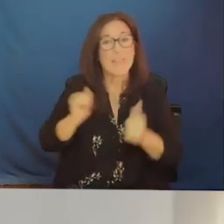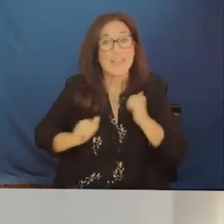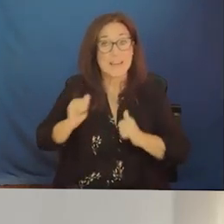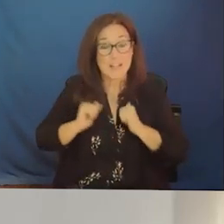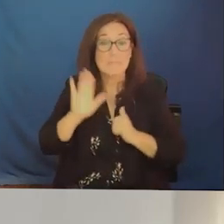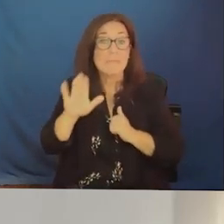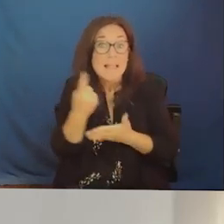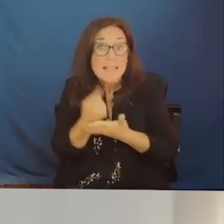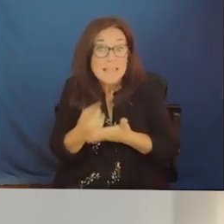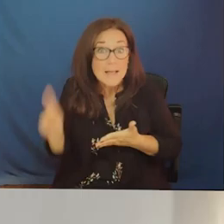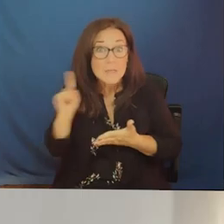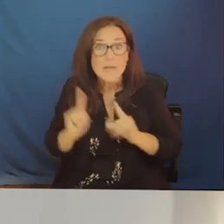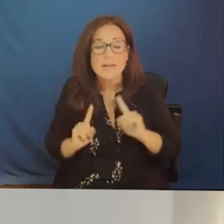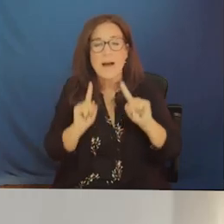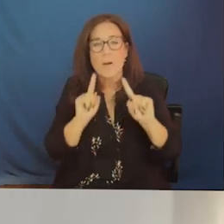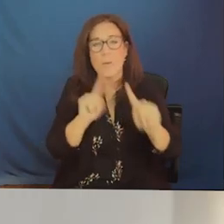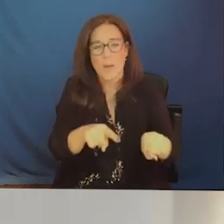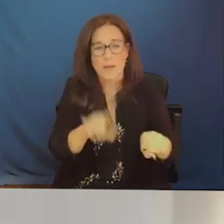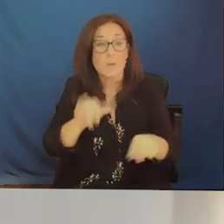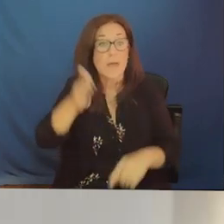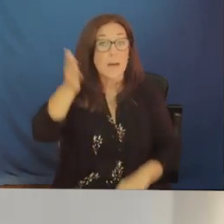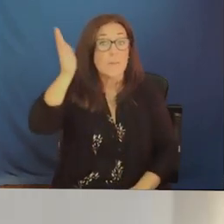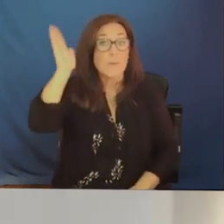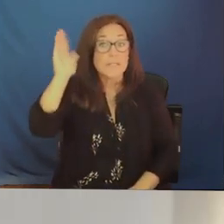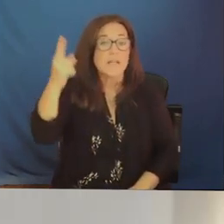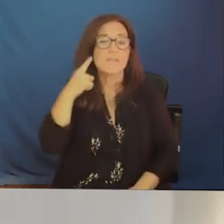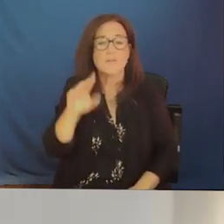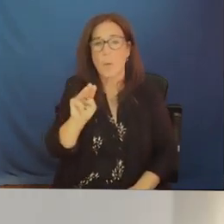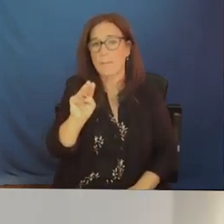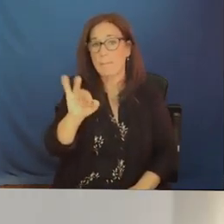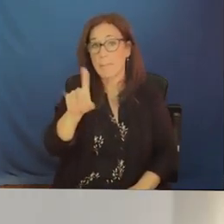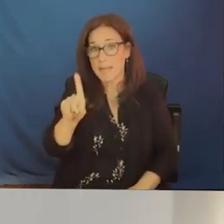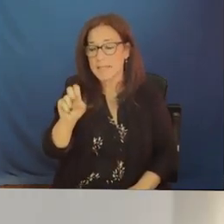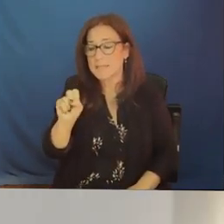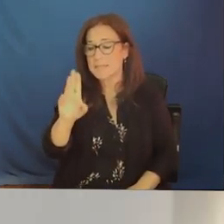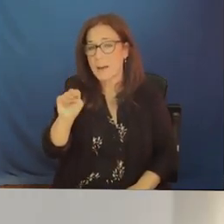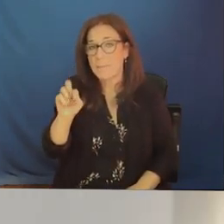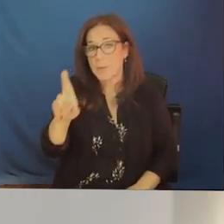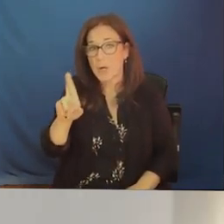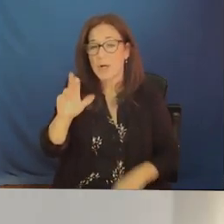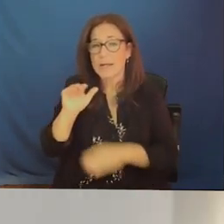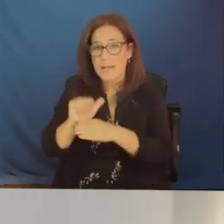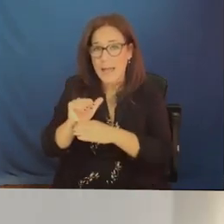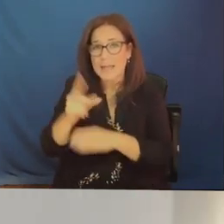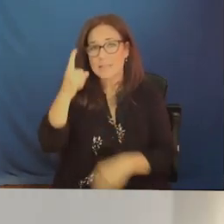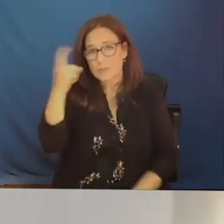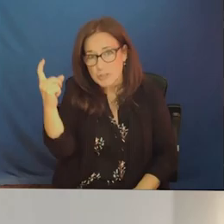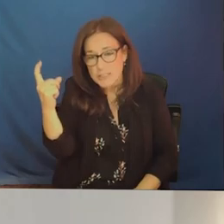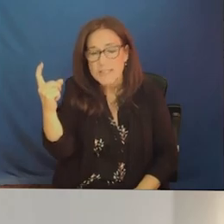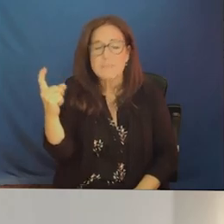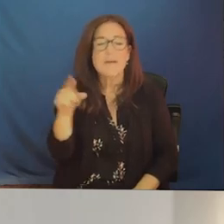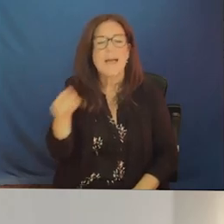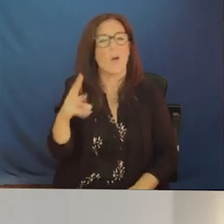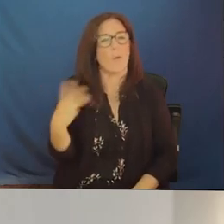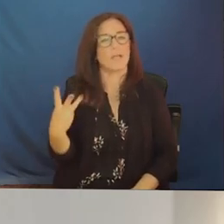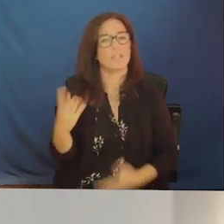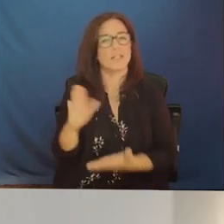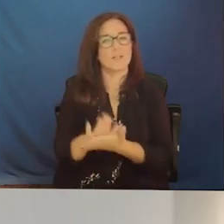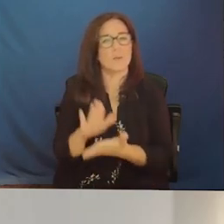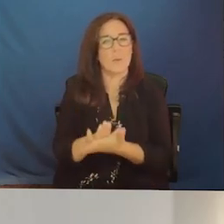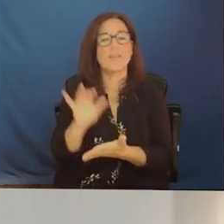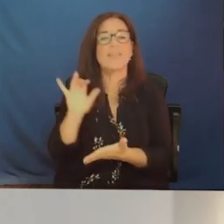yo pude asistir a la presentación de mercè amer night un sueño de verano en washington por